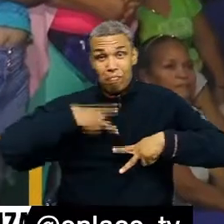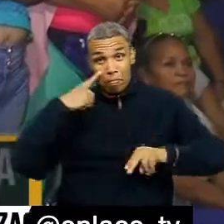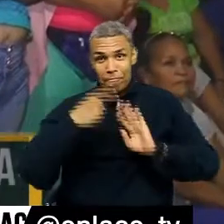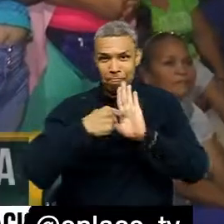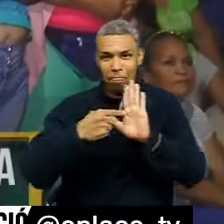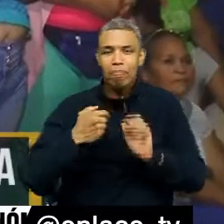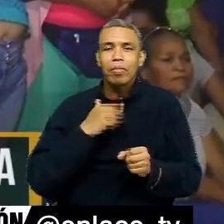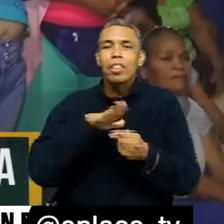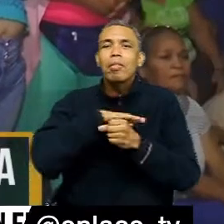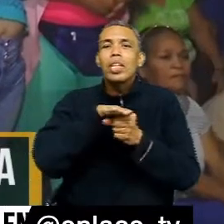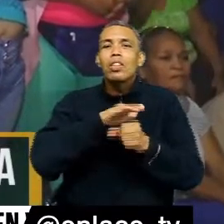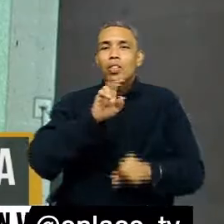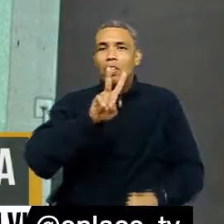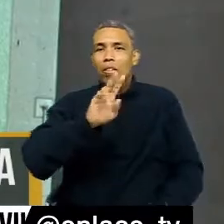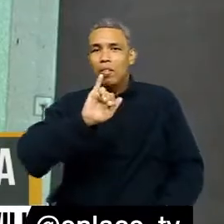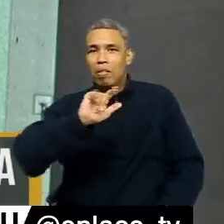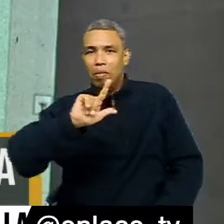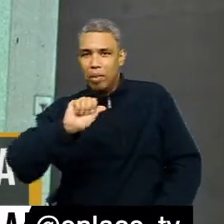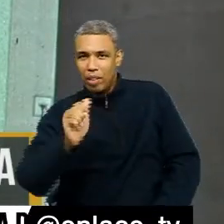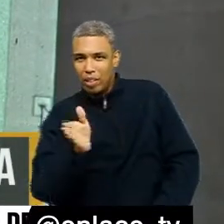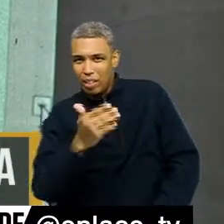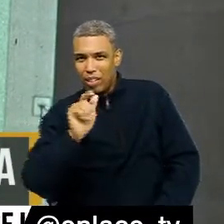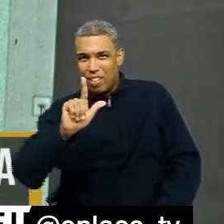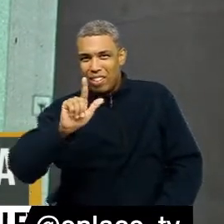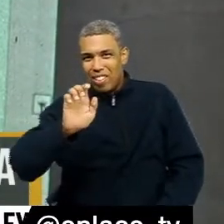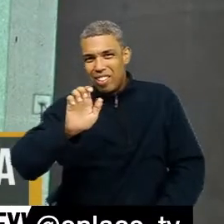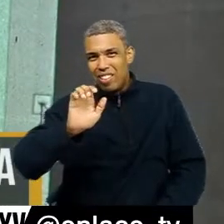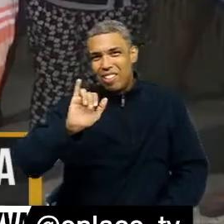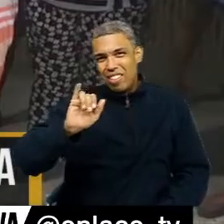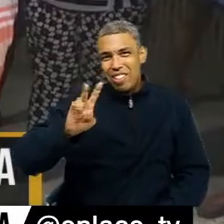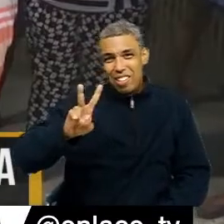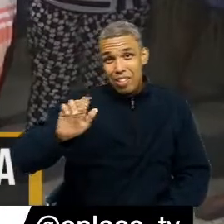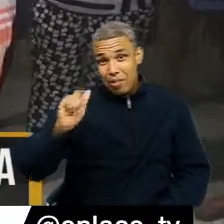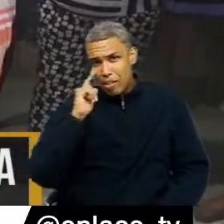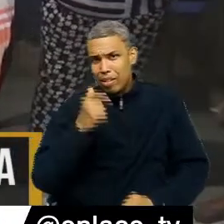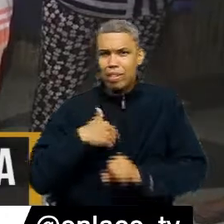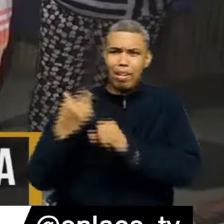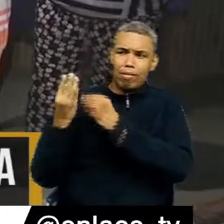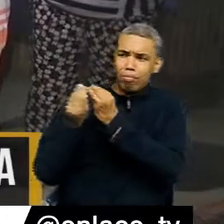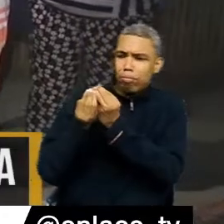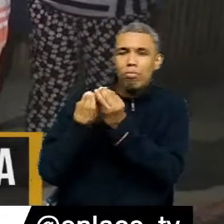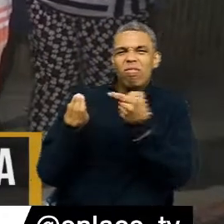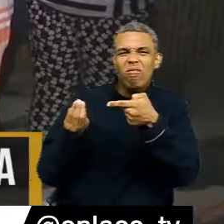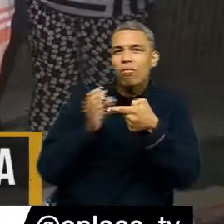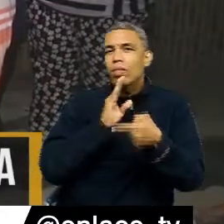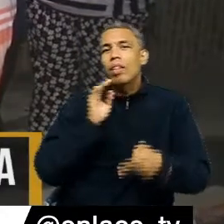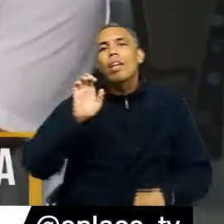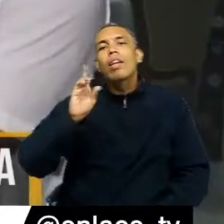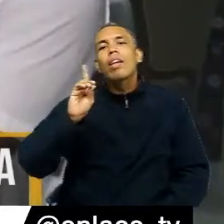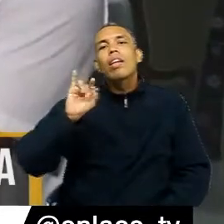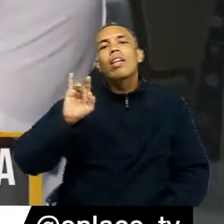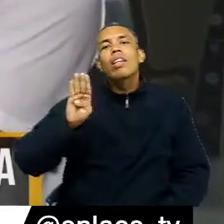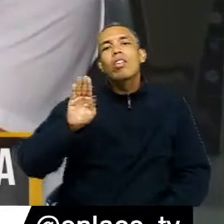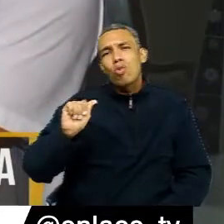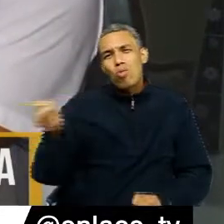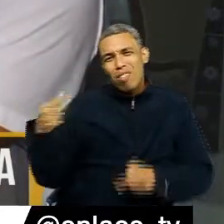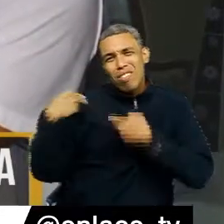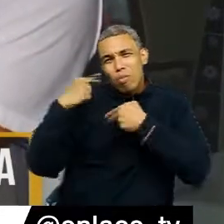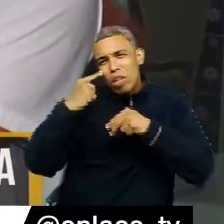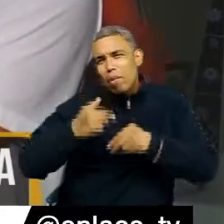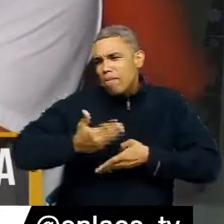socialización. La idea de Edua es que con el acompañamiento de Planeación Municipal, la comunidad conozca en qué consiste el proceso de